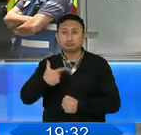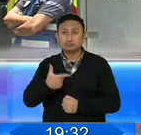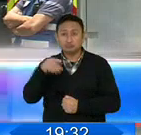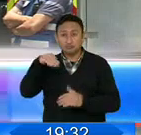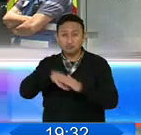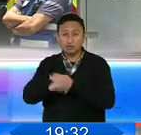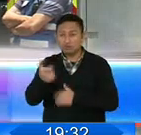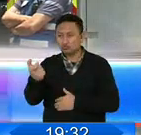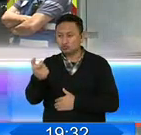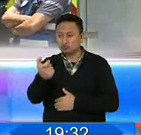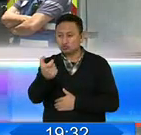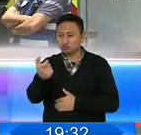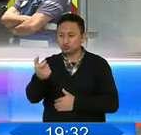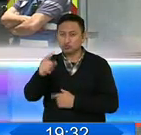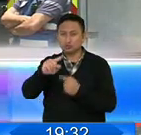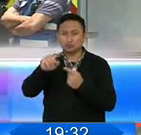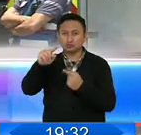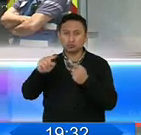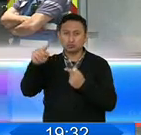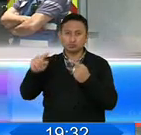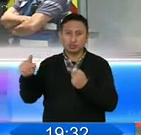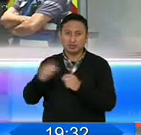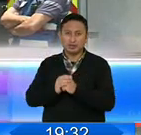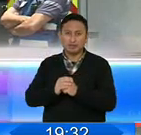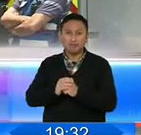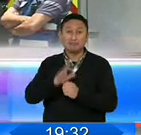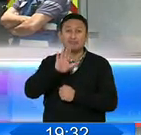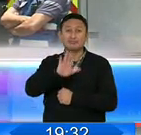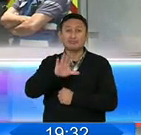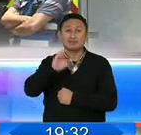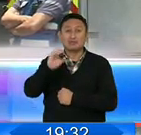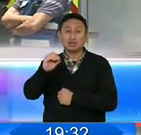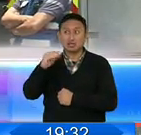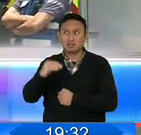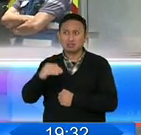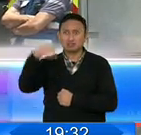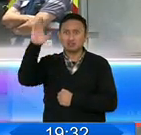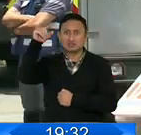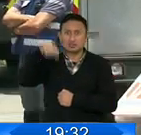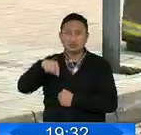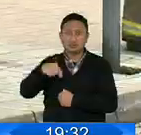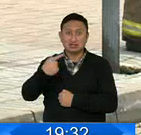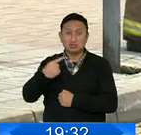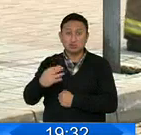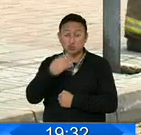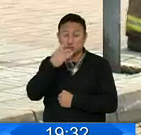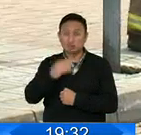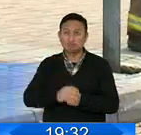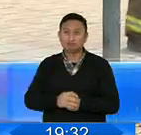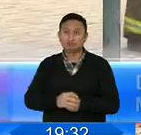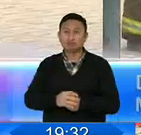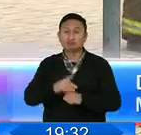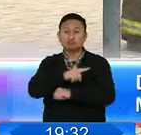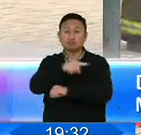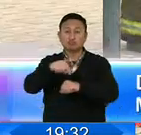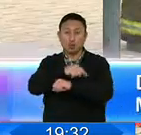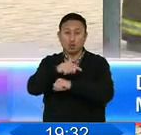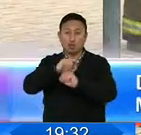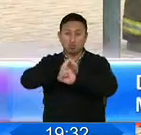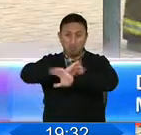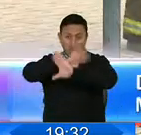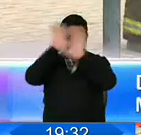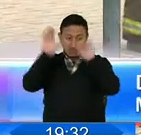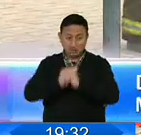interior, teniendo valores superiores a 500 partes por millón de monóxido de carbono. Pasaron las horas, llegó el nuevo día, 3